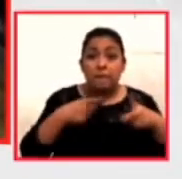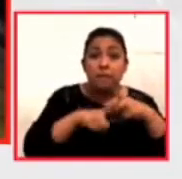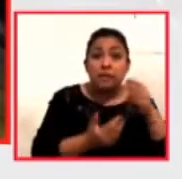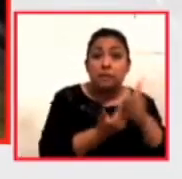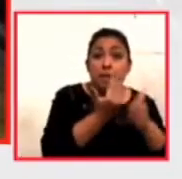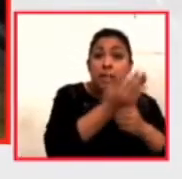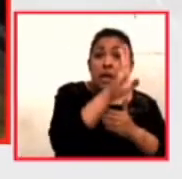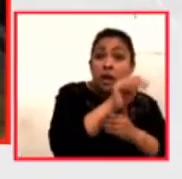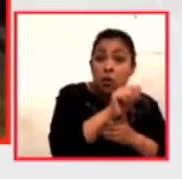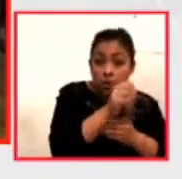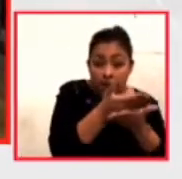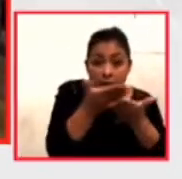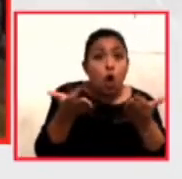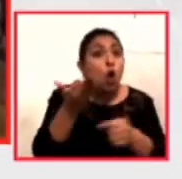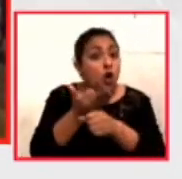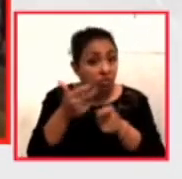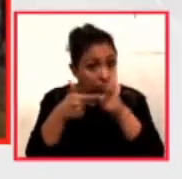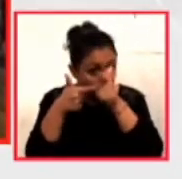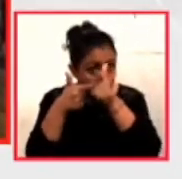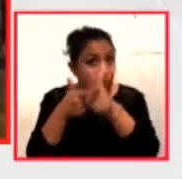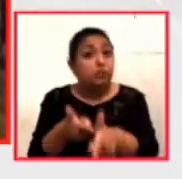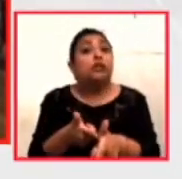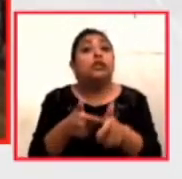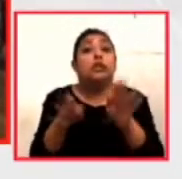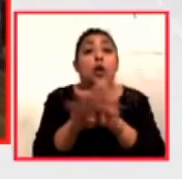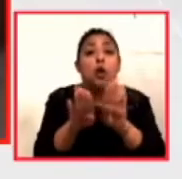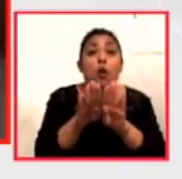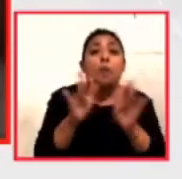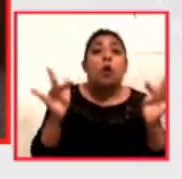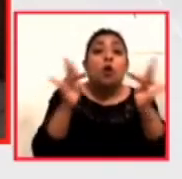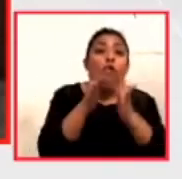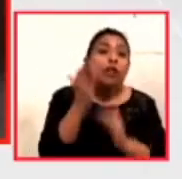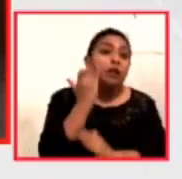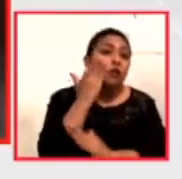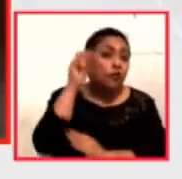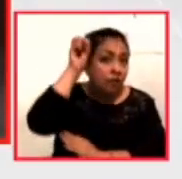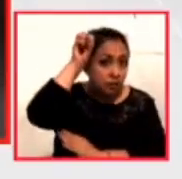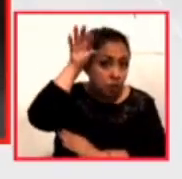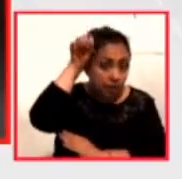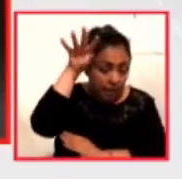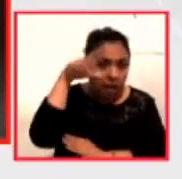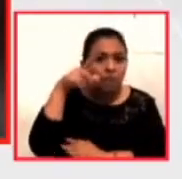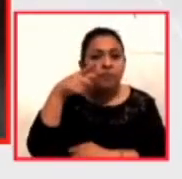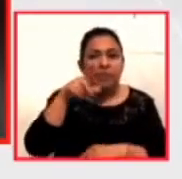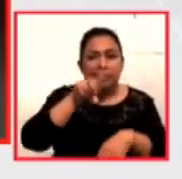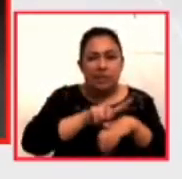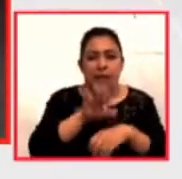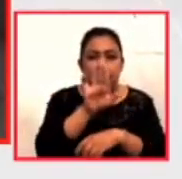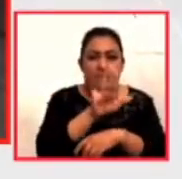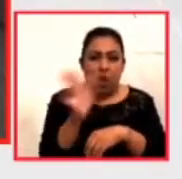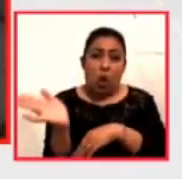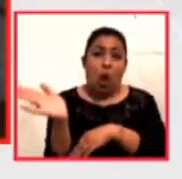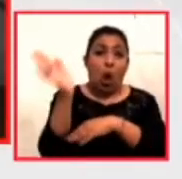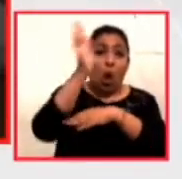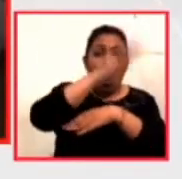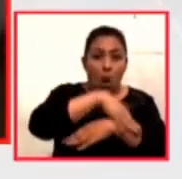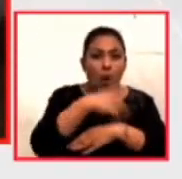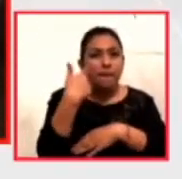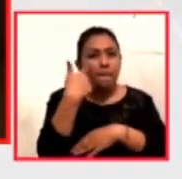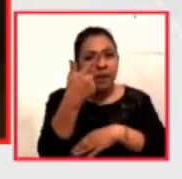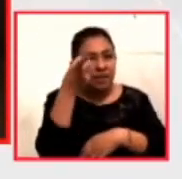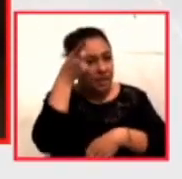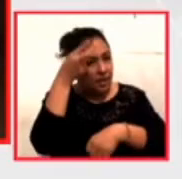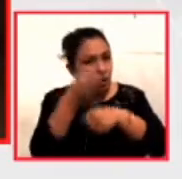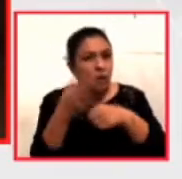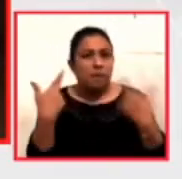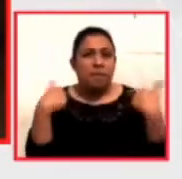y que en estos momentos continúa desarrollándose a través de Facebook Live. A lo largo de este miércoles, el espacio cultural que dirige la maestra